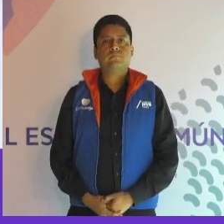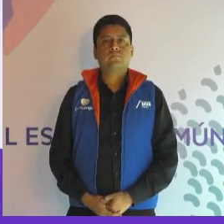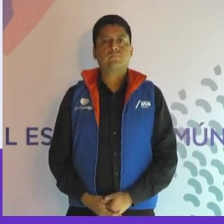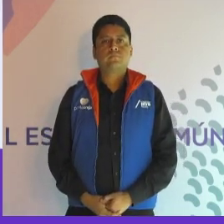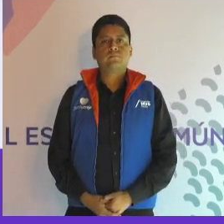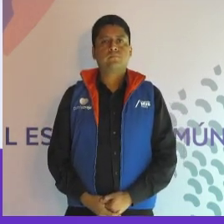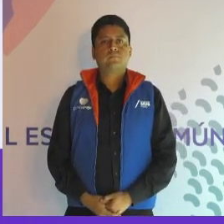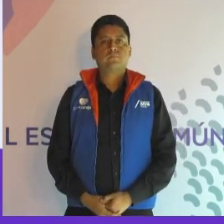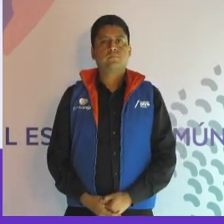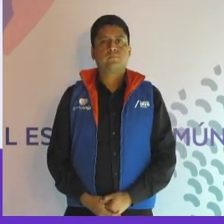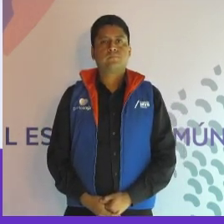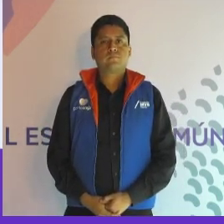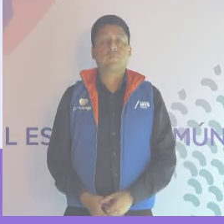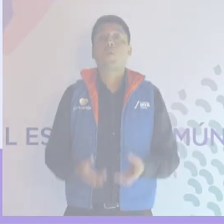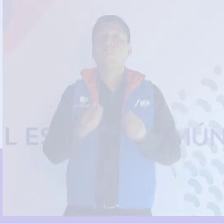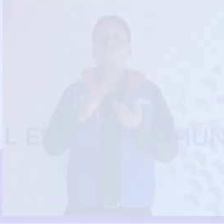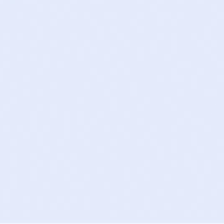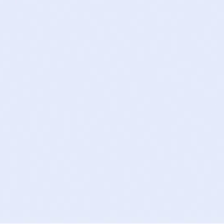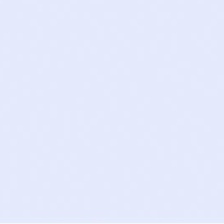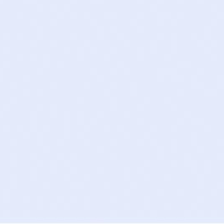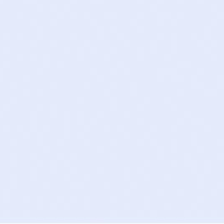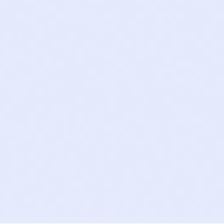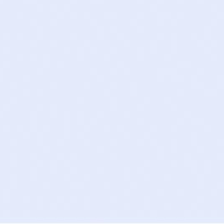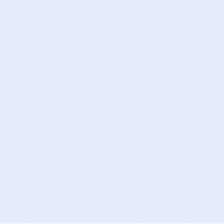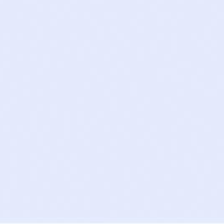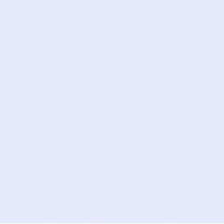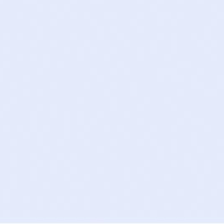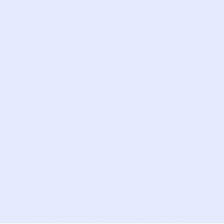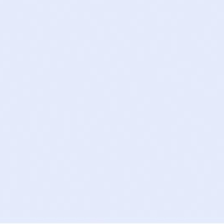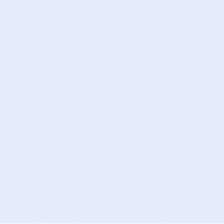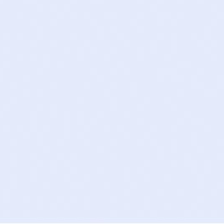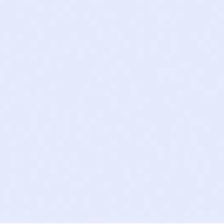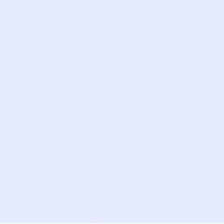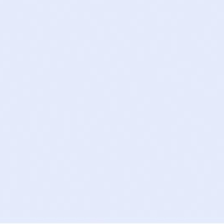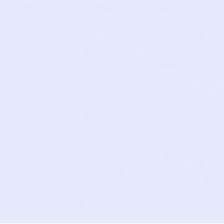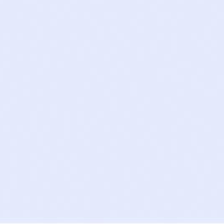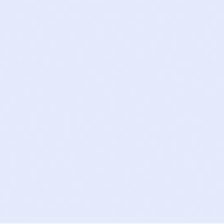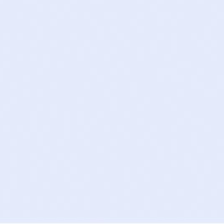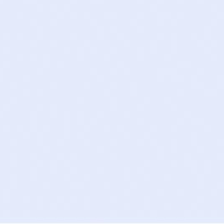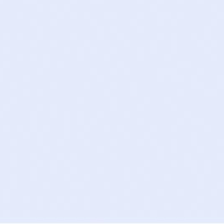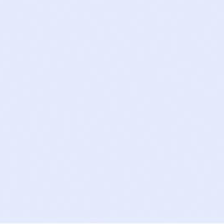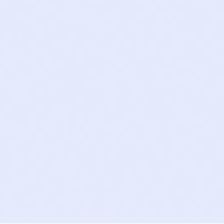CEMEFI por organizar este encuentro de colaboración.